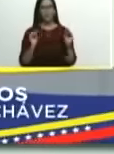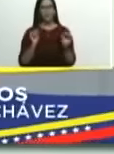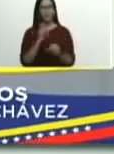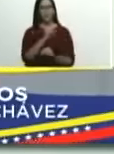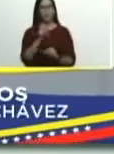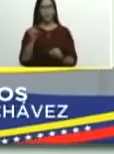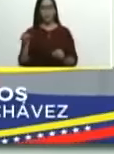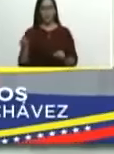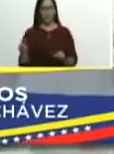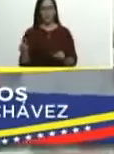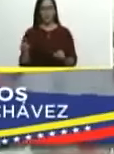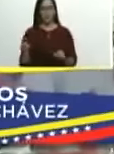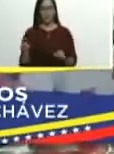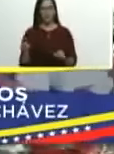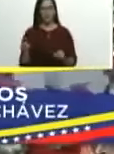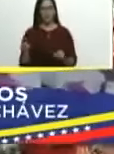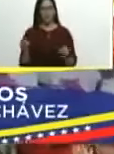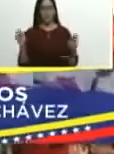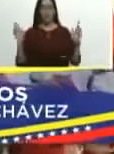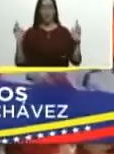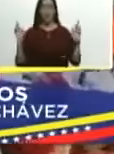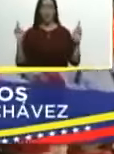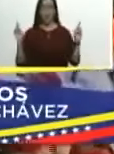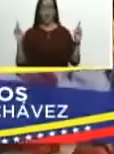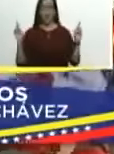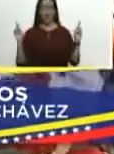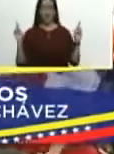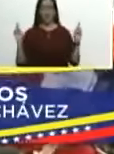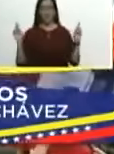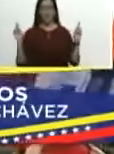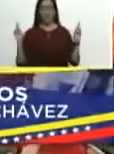ustedes. Ojalá.